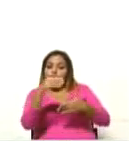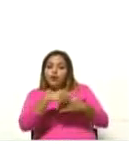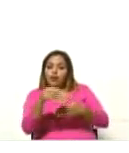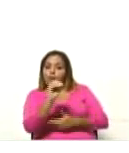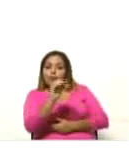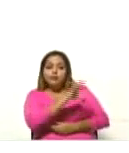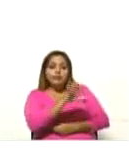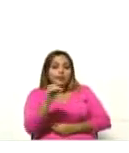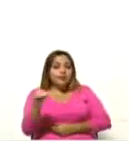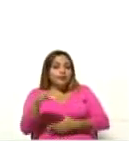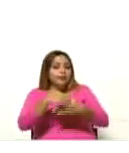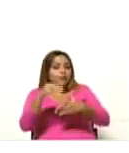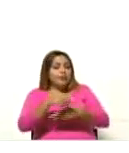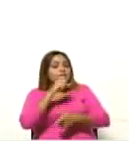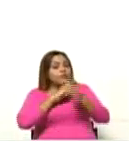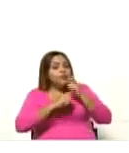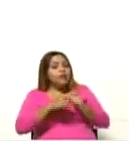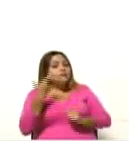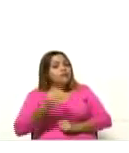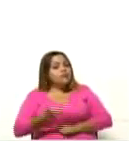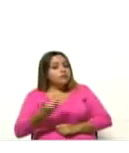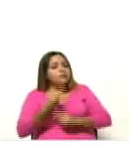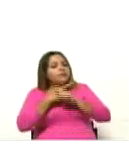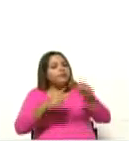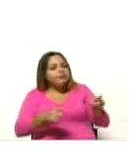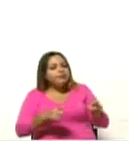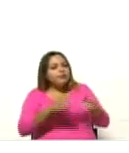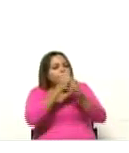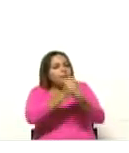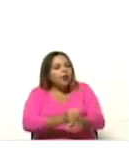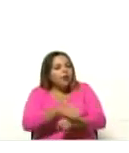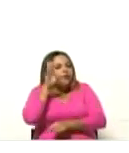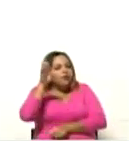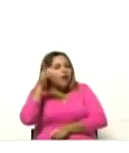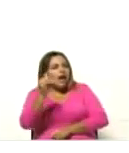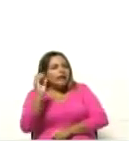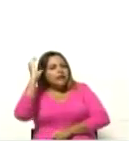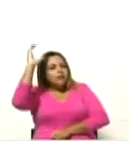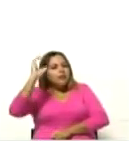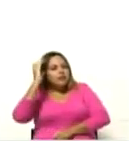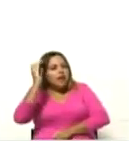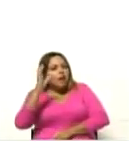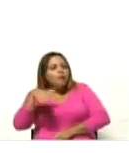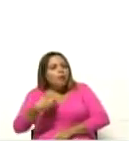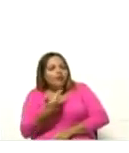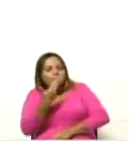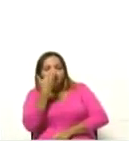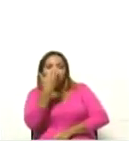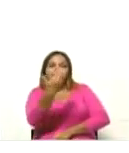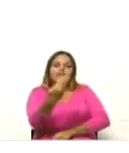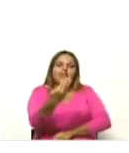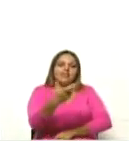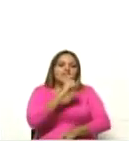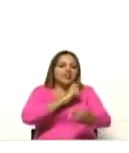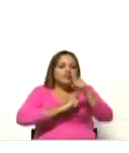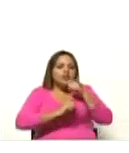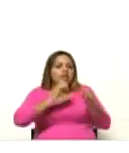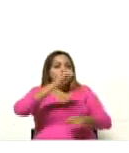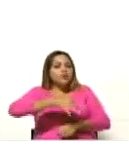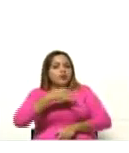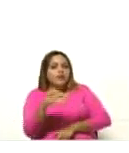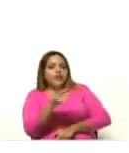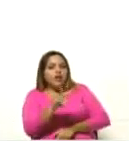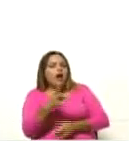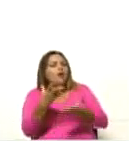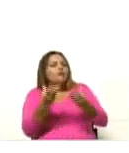de dificultades importantes, pero hay expectativas y hay una capacidad para enfrentar las dificultades por parte de la sociedad venezolana